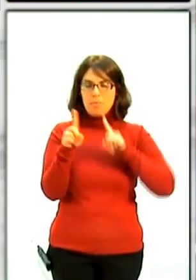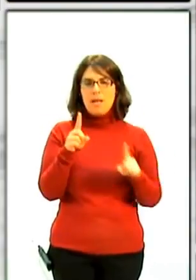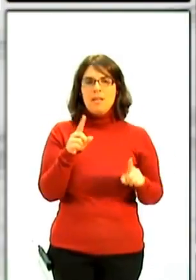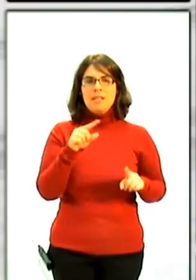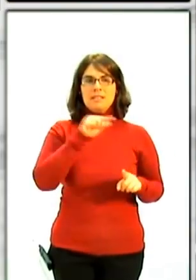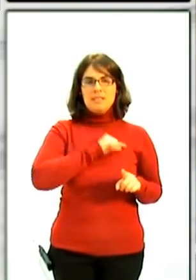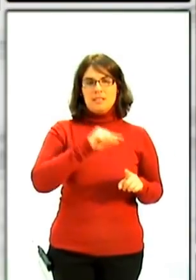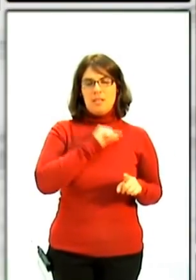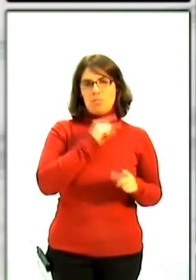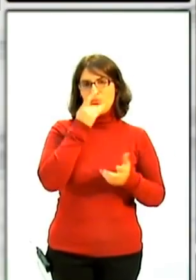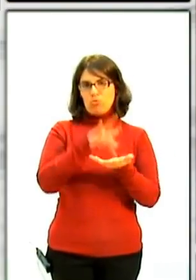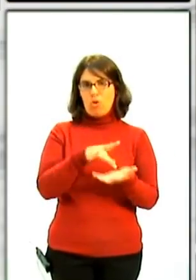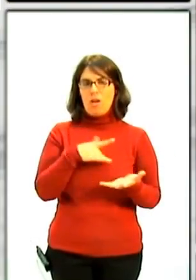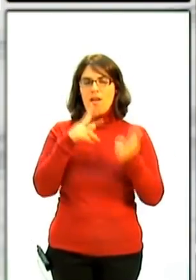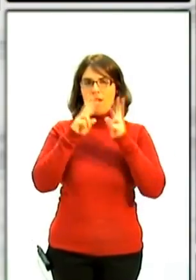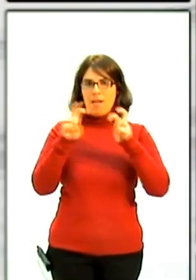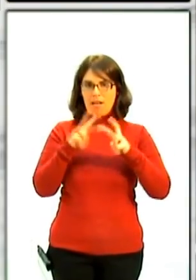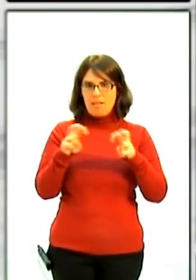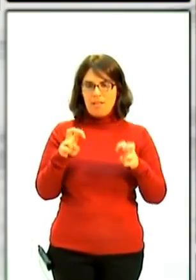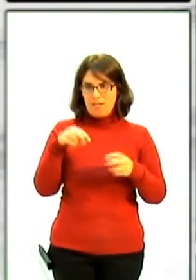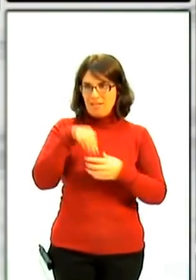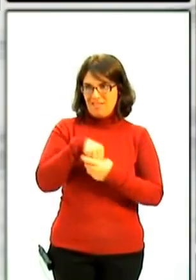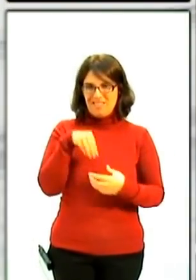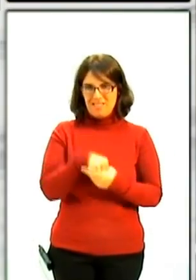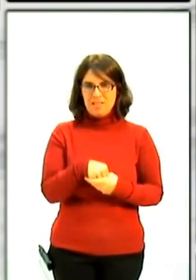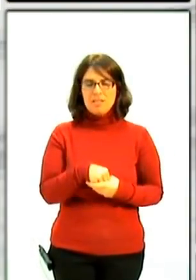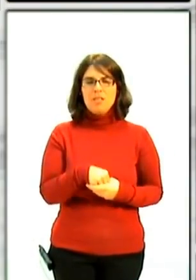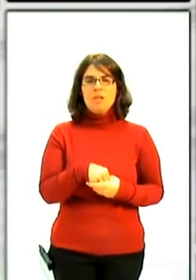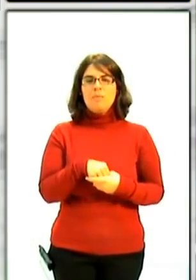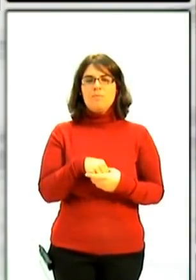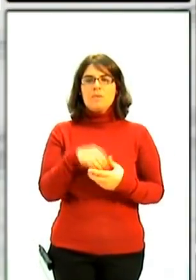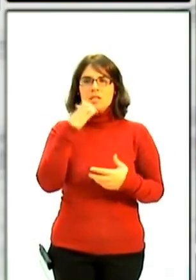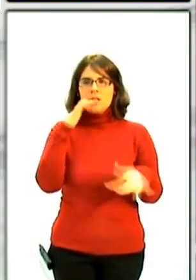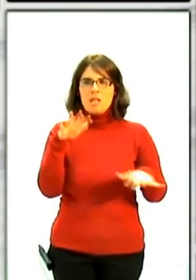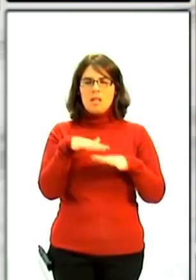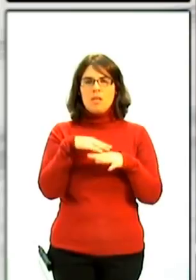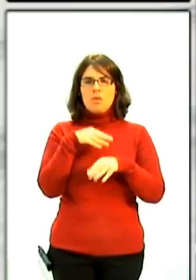que tenemos cuando estamos realizando sistemas en interior y utilizamos de todo